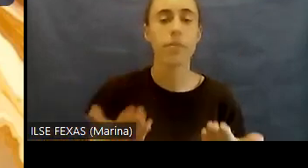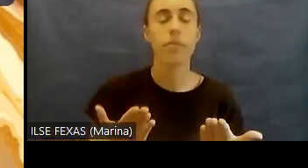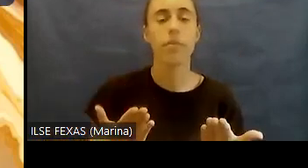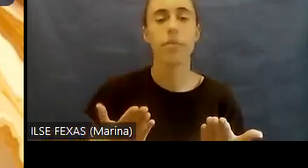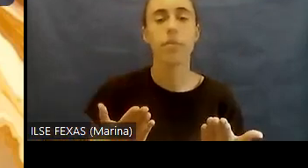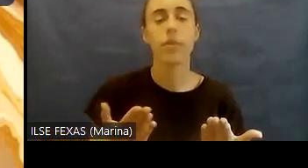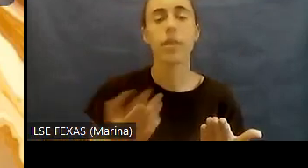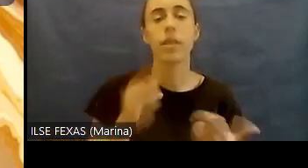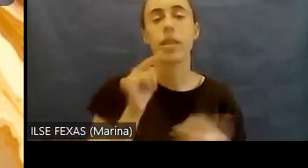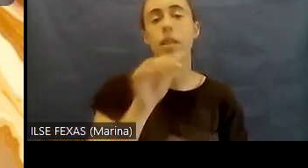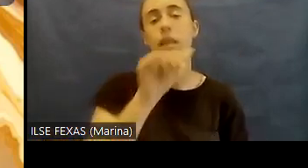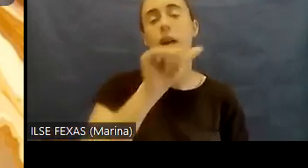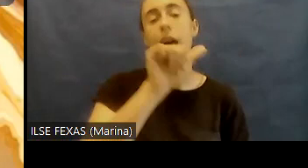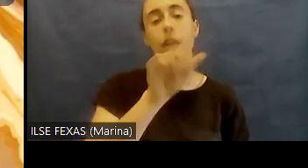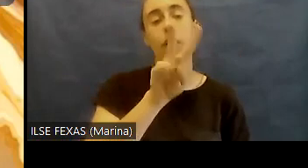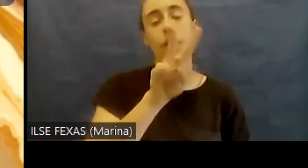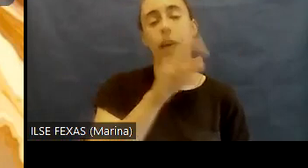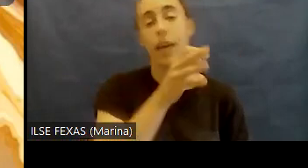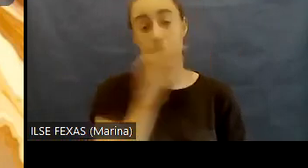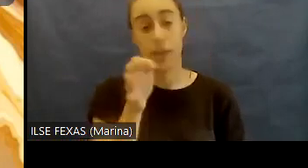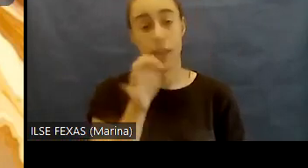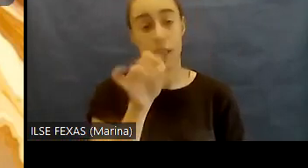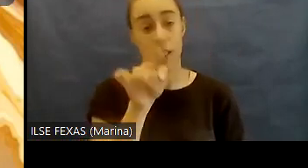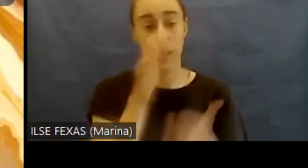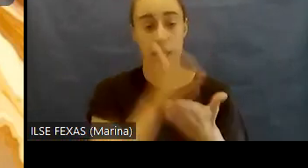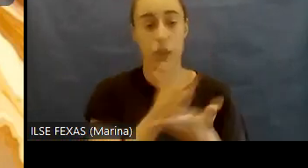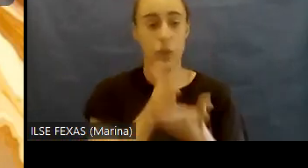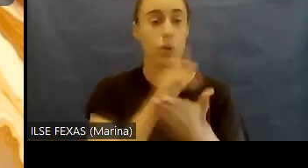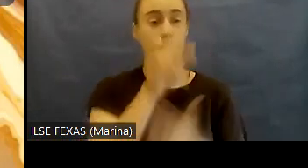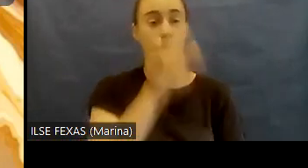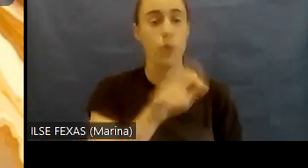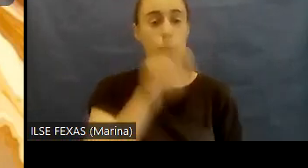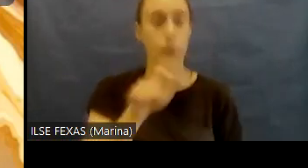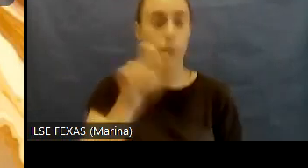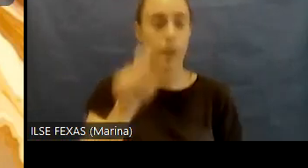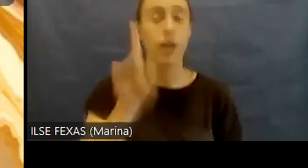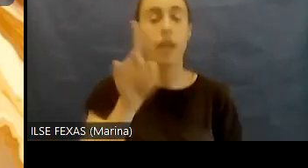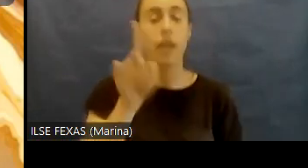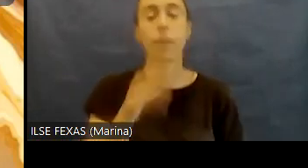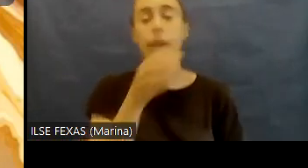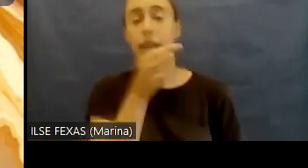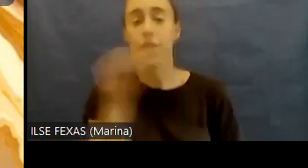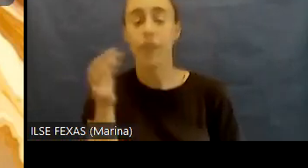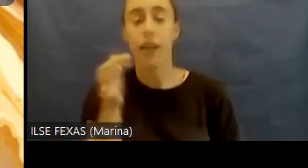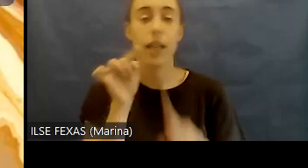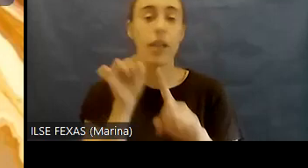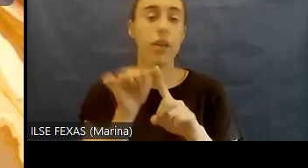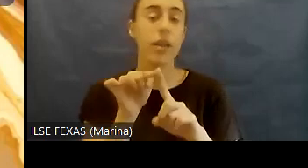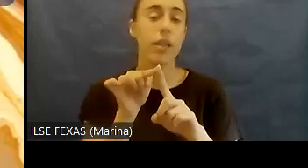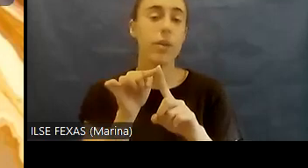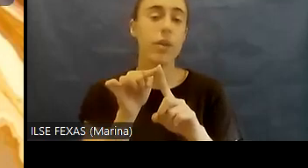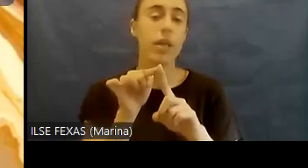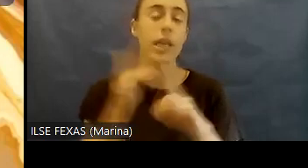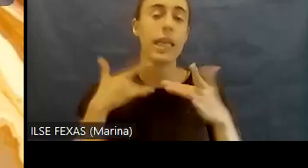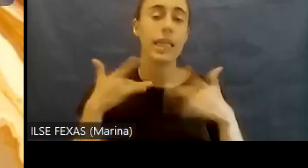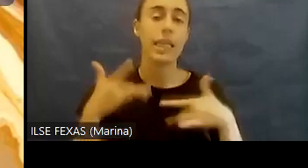muy eficaz. Veis que hay un estudio también en humanos. También es muy eficaz a la hora de disminuir la sintomatología asociada al